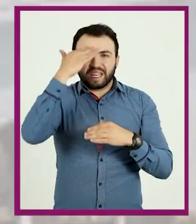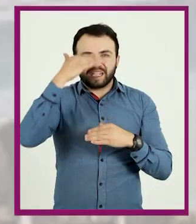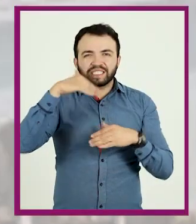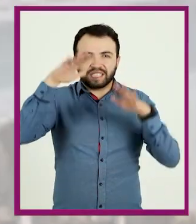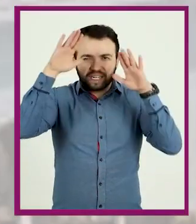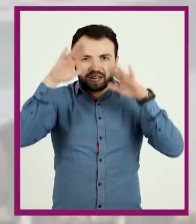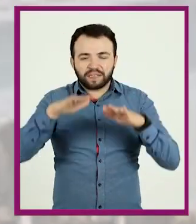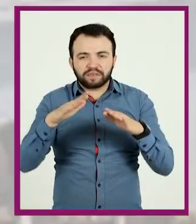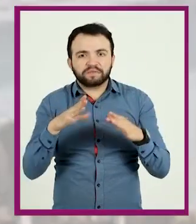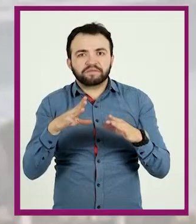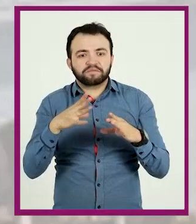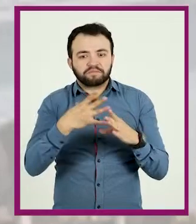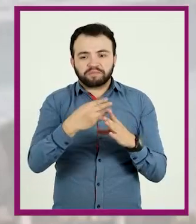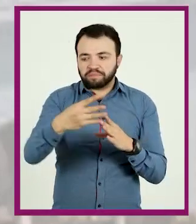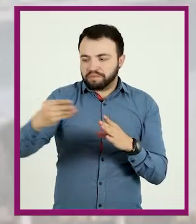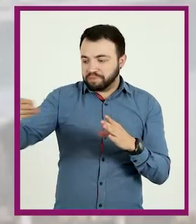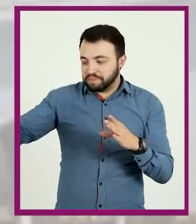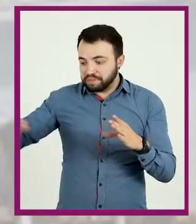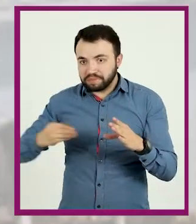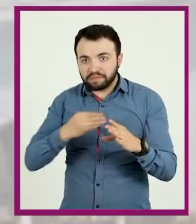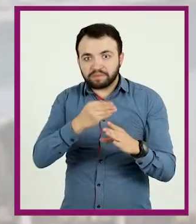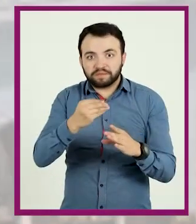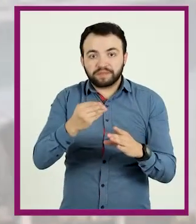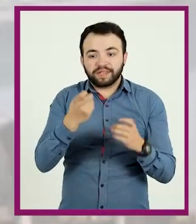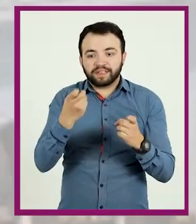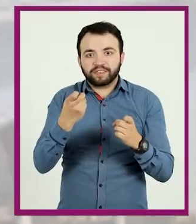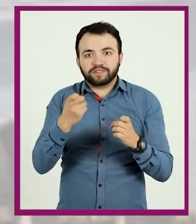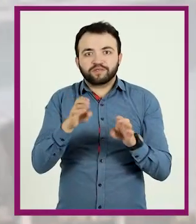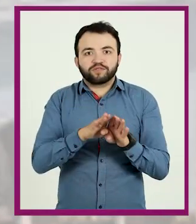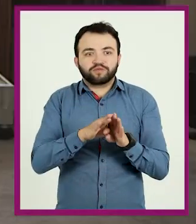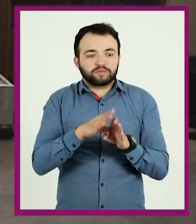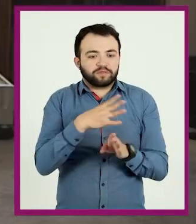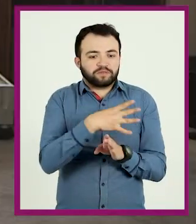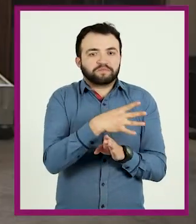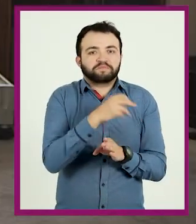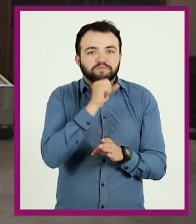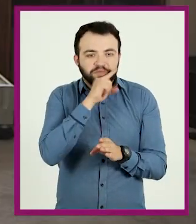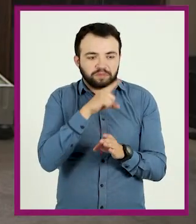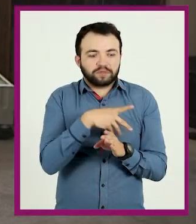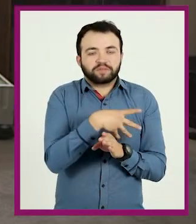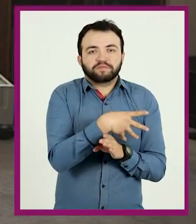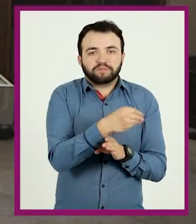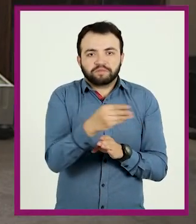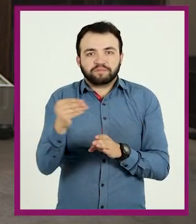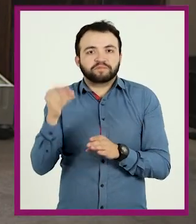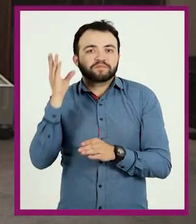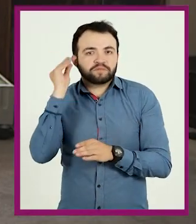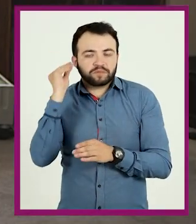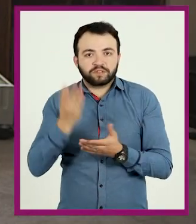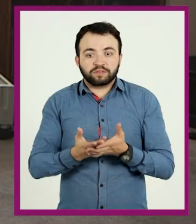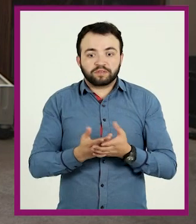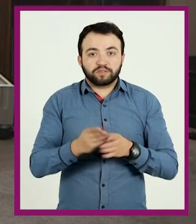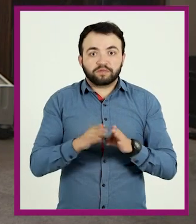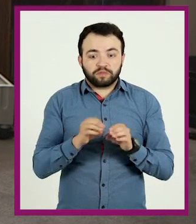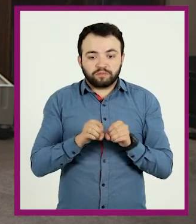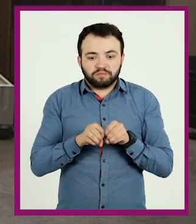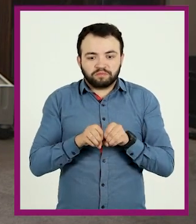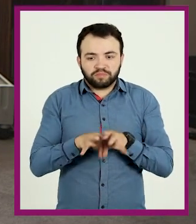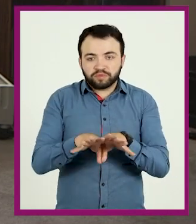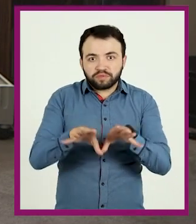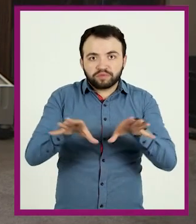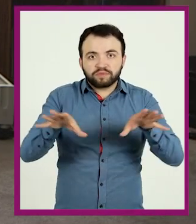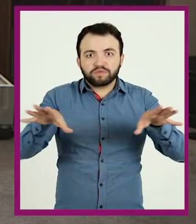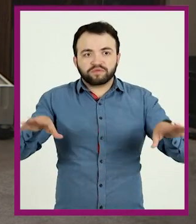esta región y ello también tuvo un fuerte impacto en la música. Con la expansión de todos estos imperios en Medio